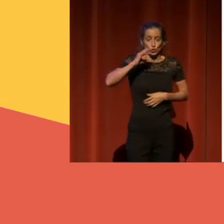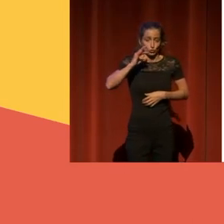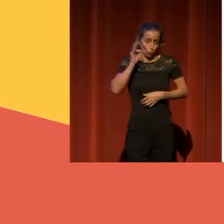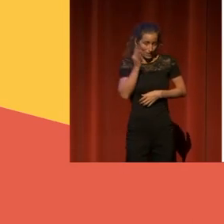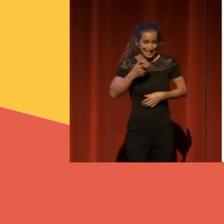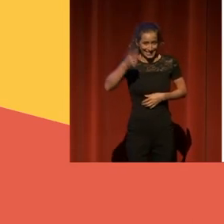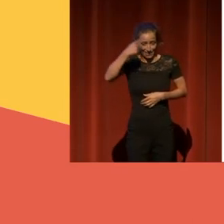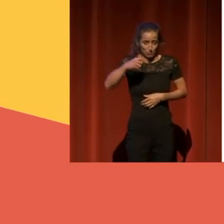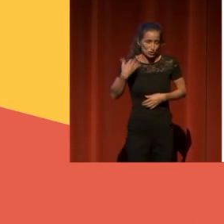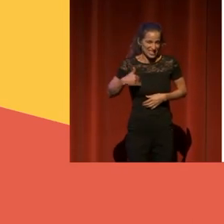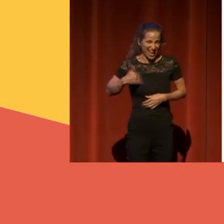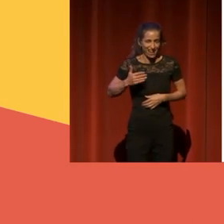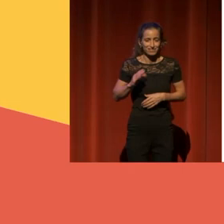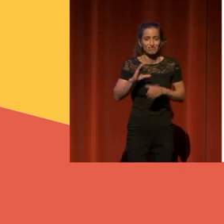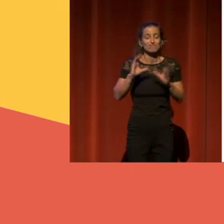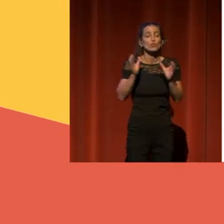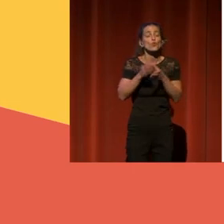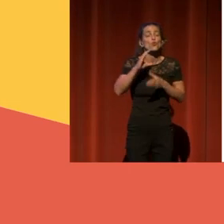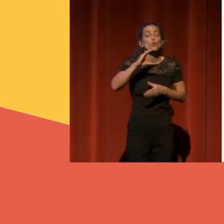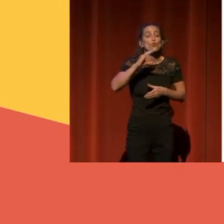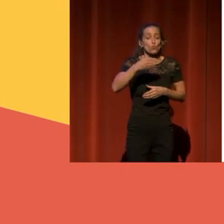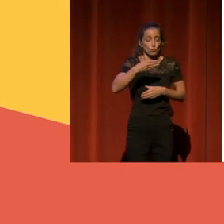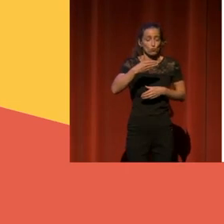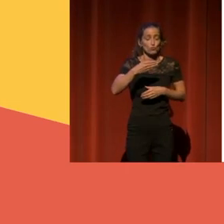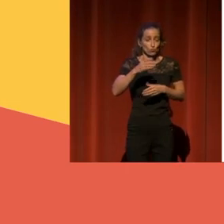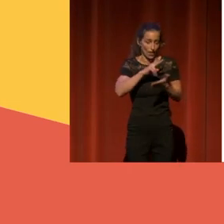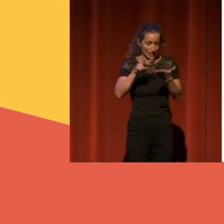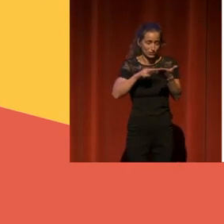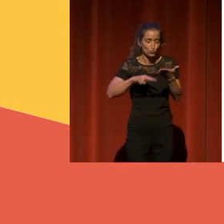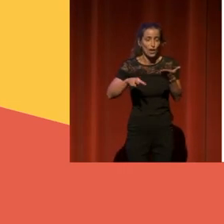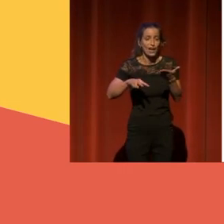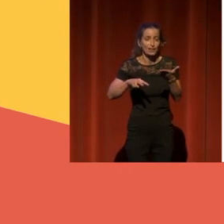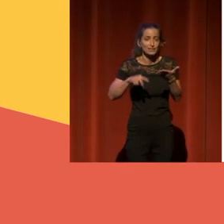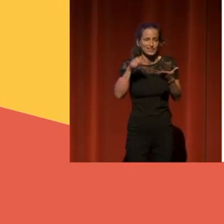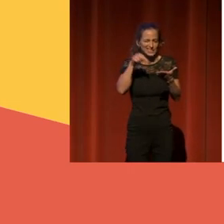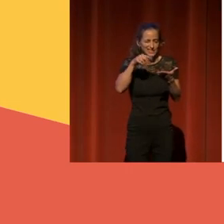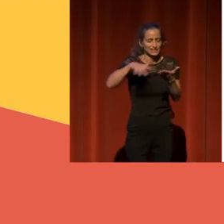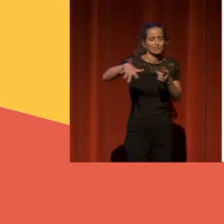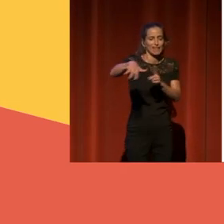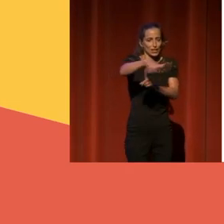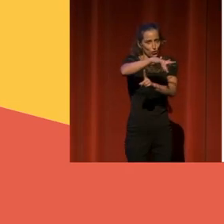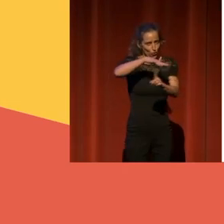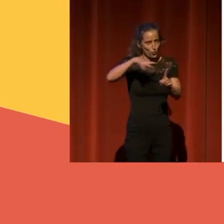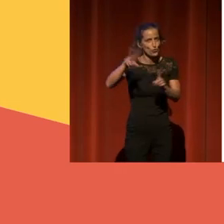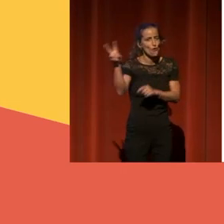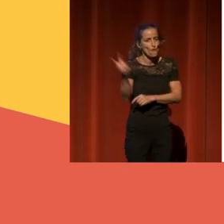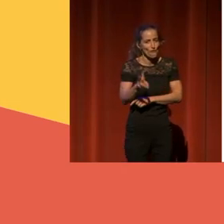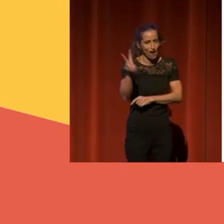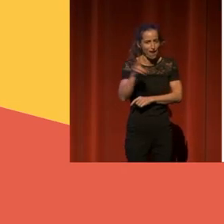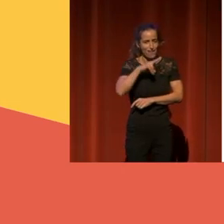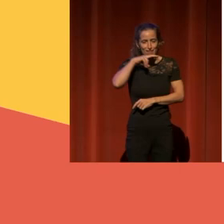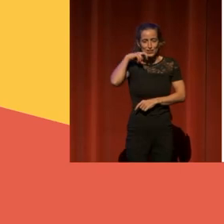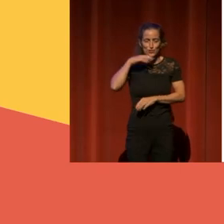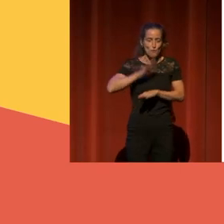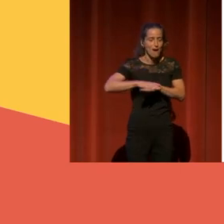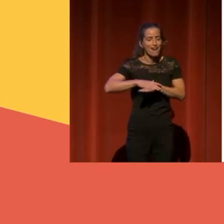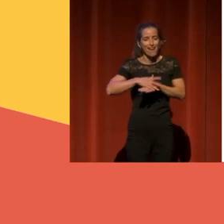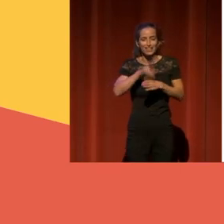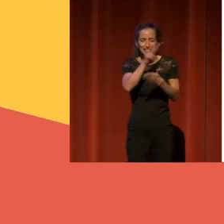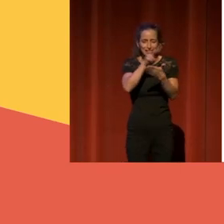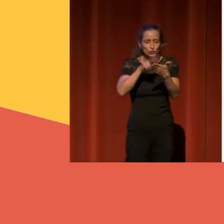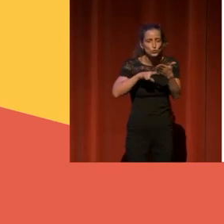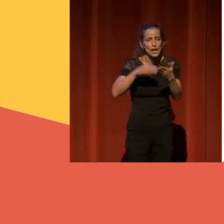que los clubes de lectura son estos entornos tan valiosos para fomentar la lectura y el pensamiento